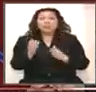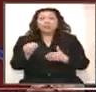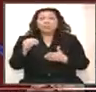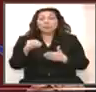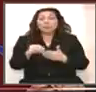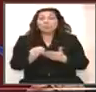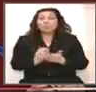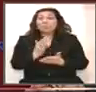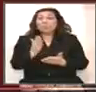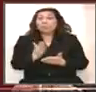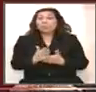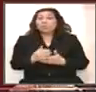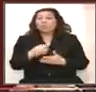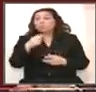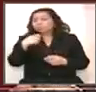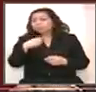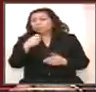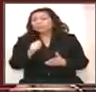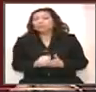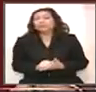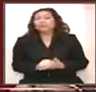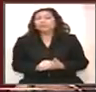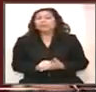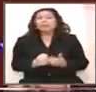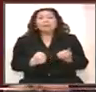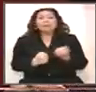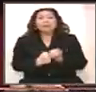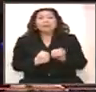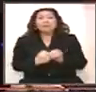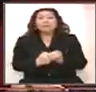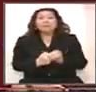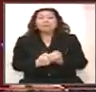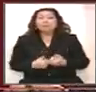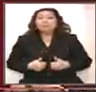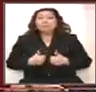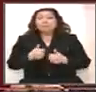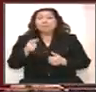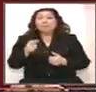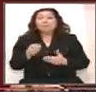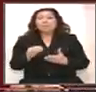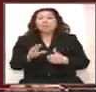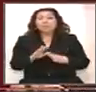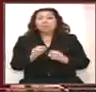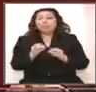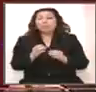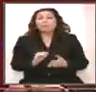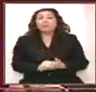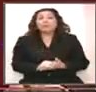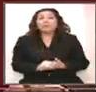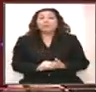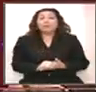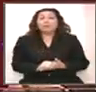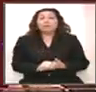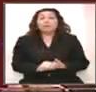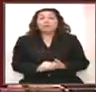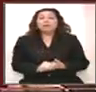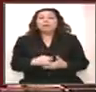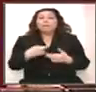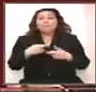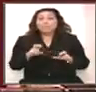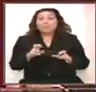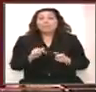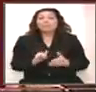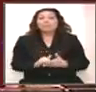consumo problemático de sustancias tóxicas, el apoyo a la convivencia de los ciudadanos en un ambiente seguro y la